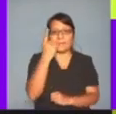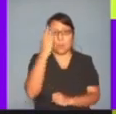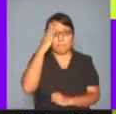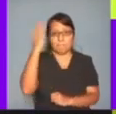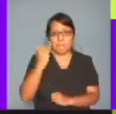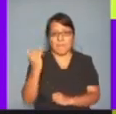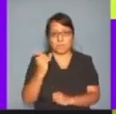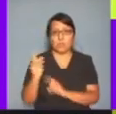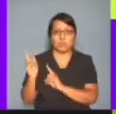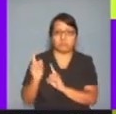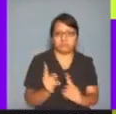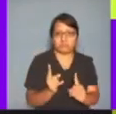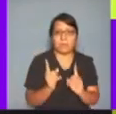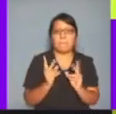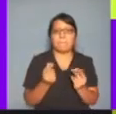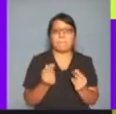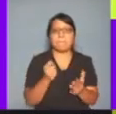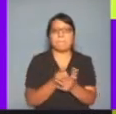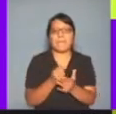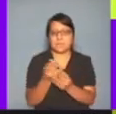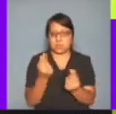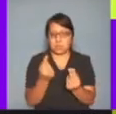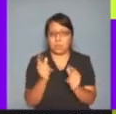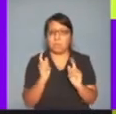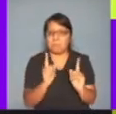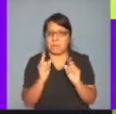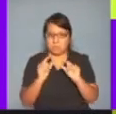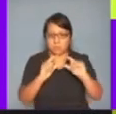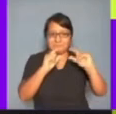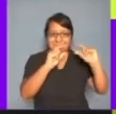los precios. ¿Y en qué caso van a hacer estos descuentos?